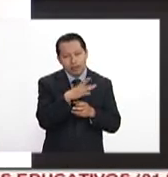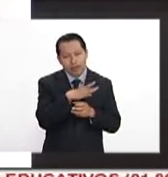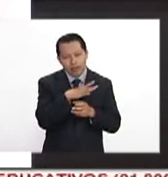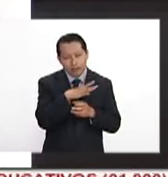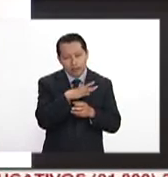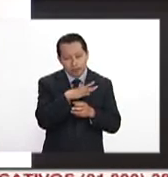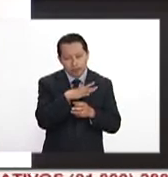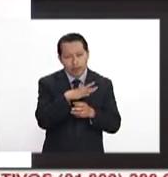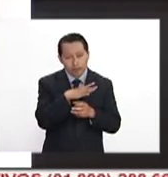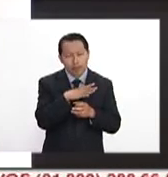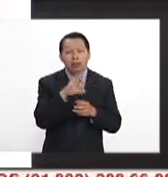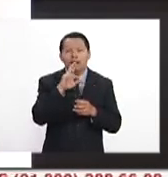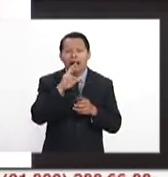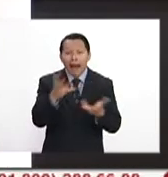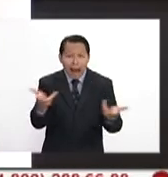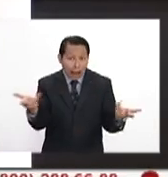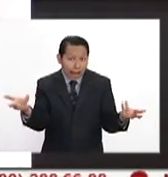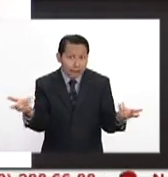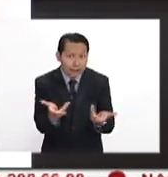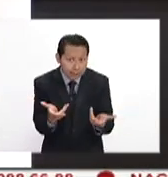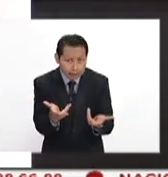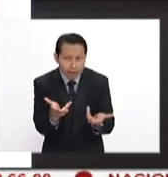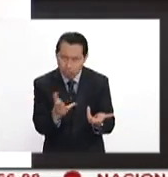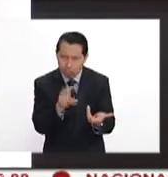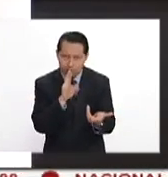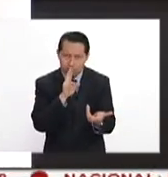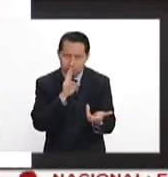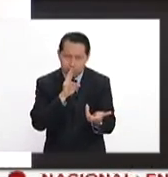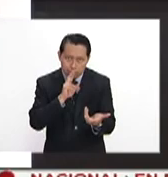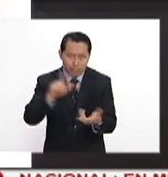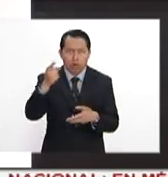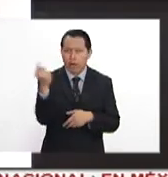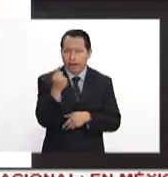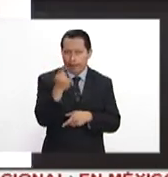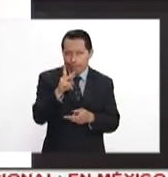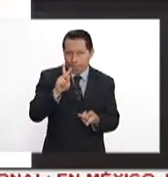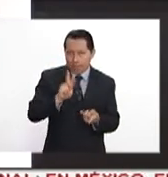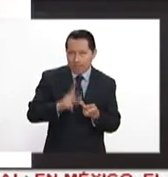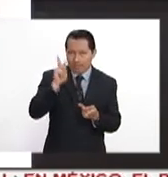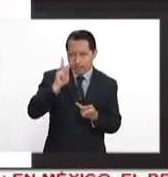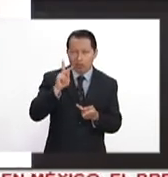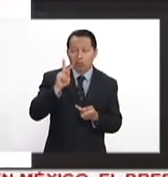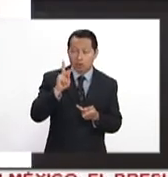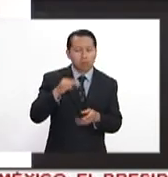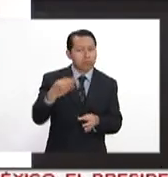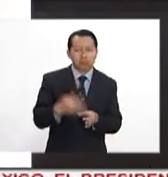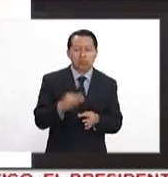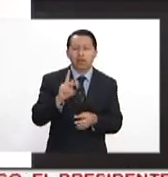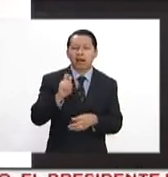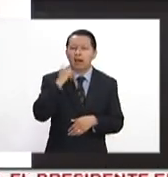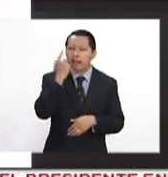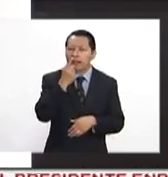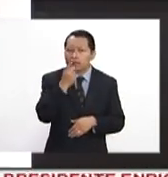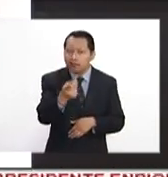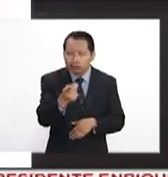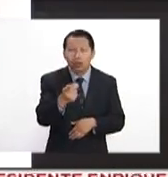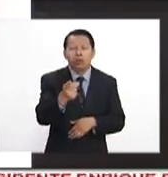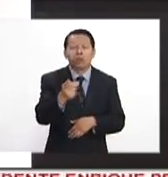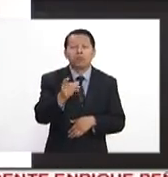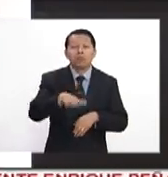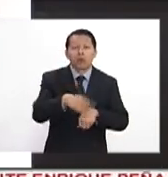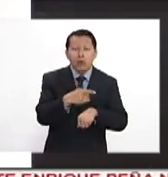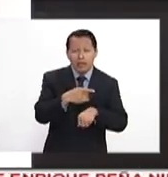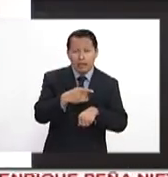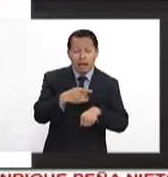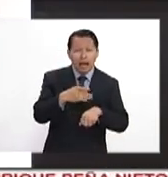lanzado es mejor que perfecto, será como un tipo de la traducción, y eso es cierto, ¿no? Como emprendedor quieres que todo sea perfecto y cuando lanzas ya todo